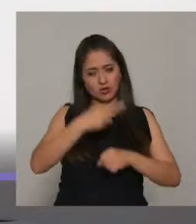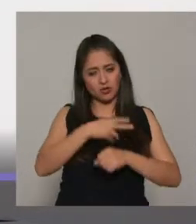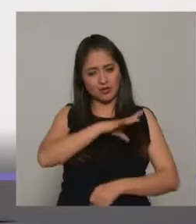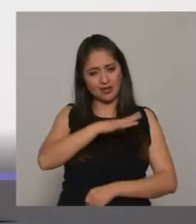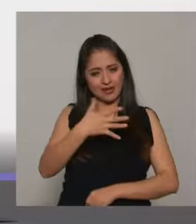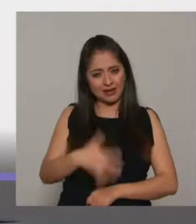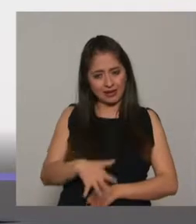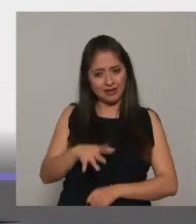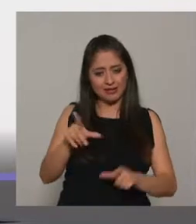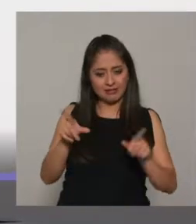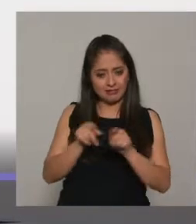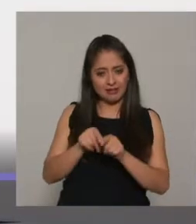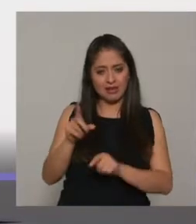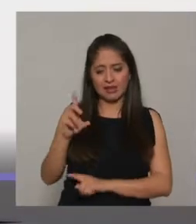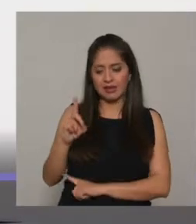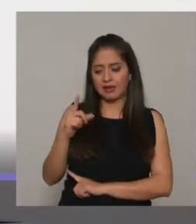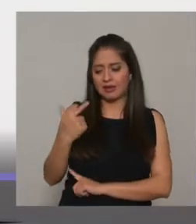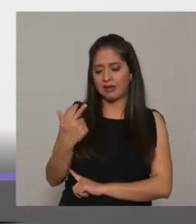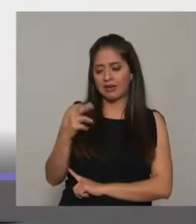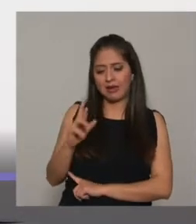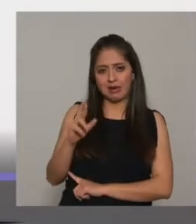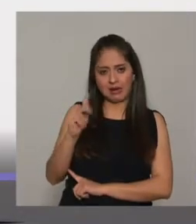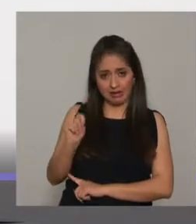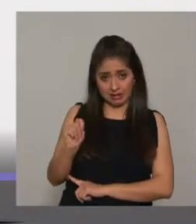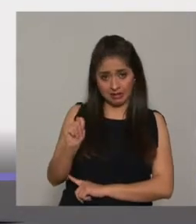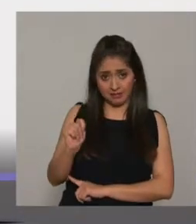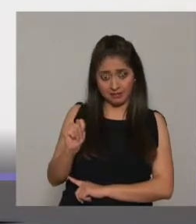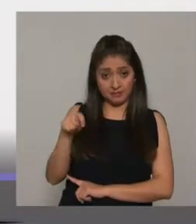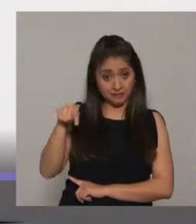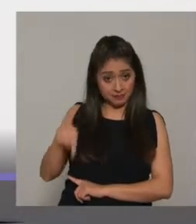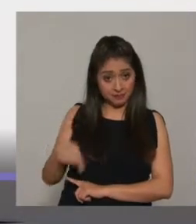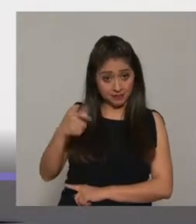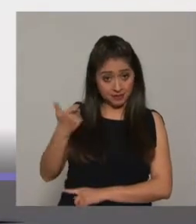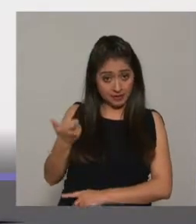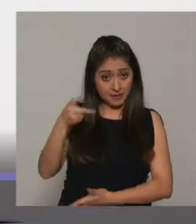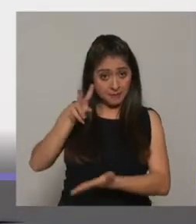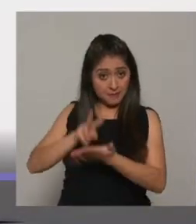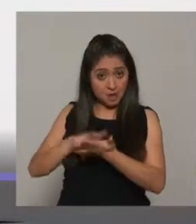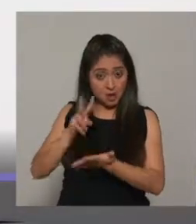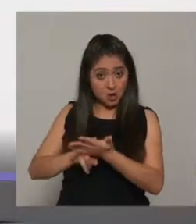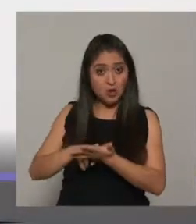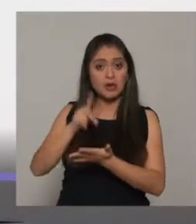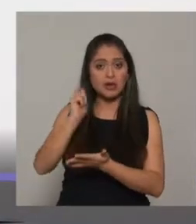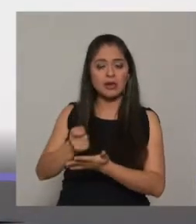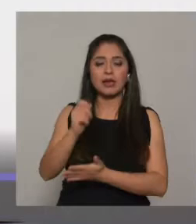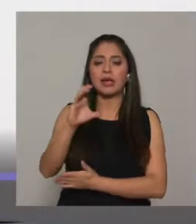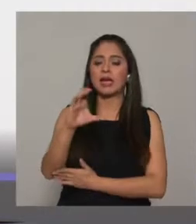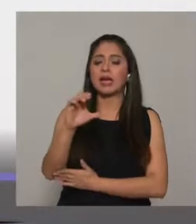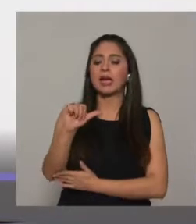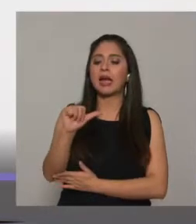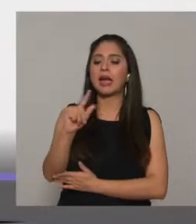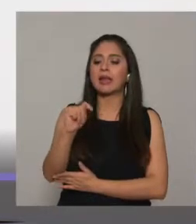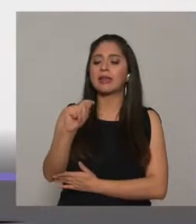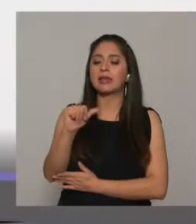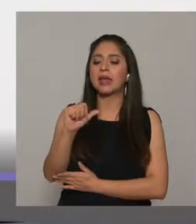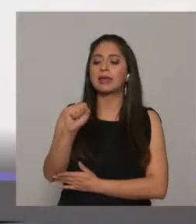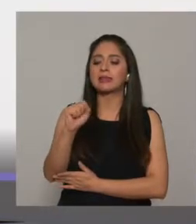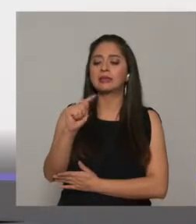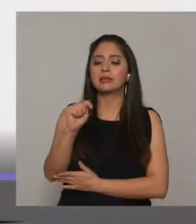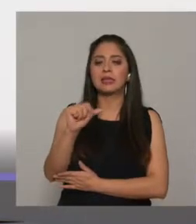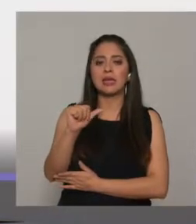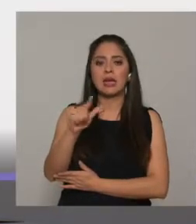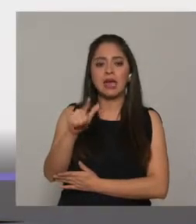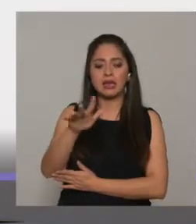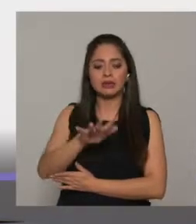la DGRT. Ahí podemos ver porque esos precios van en función del valor catastral de tu inmueble. Y entonces cuando